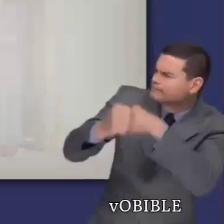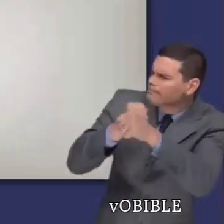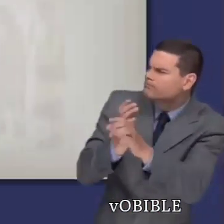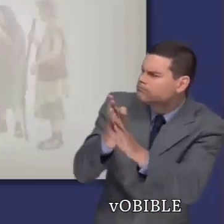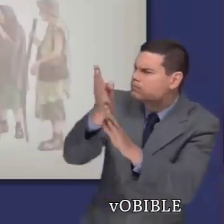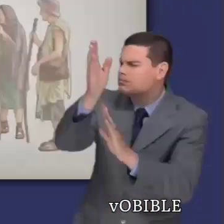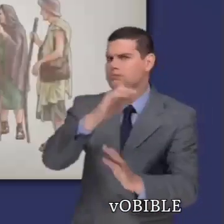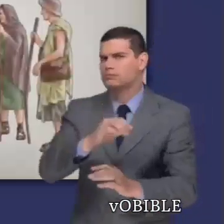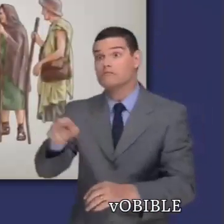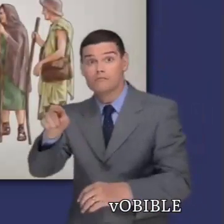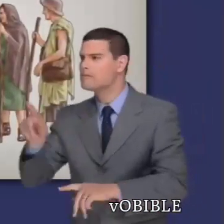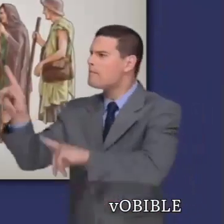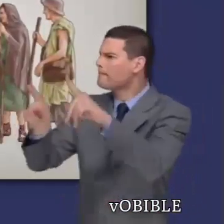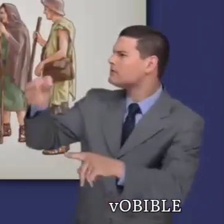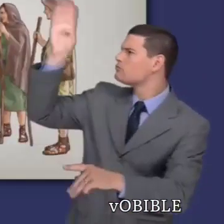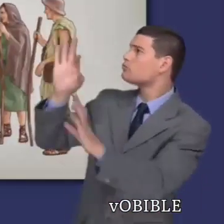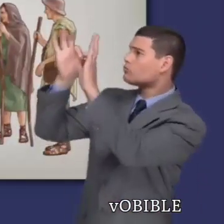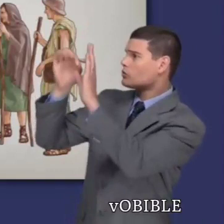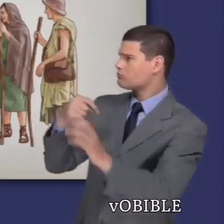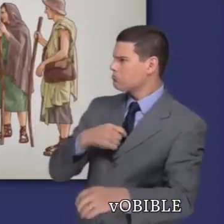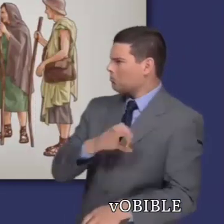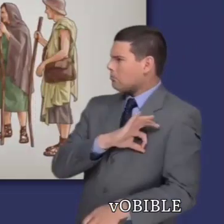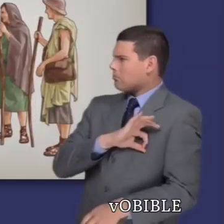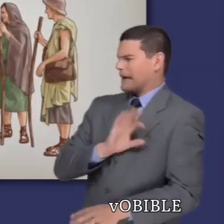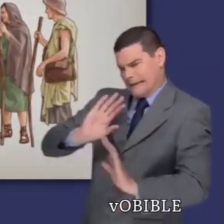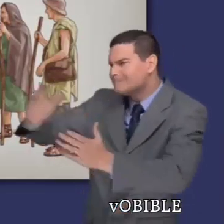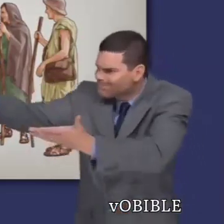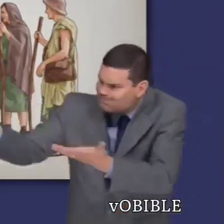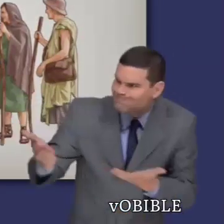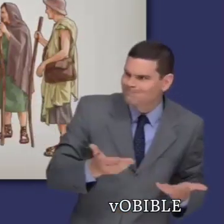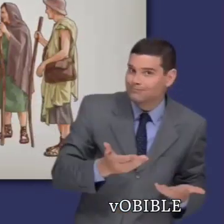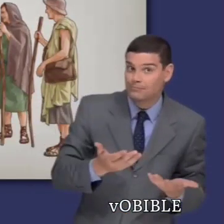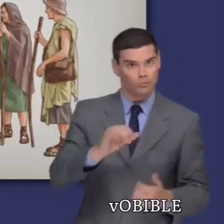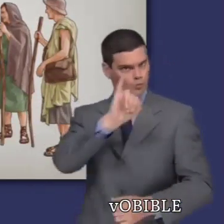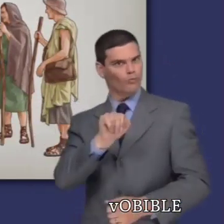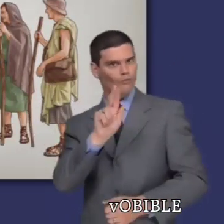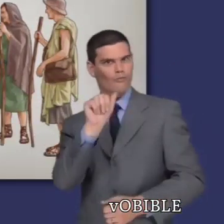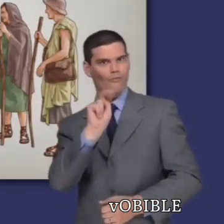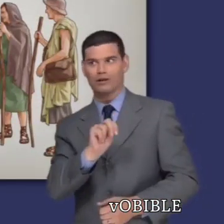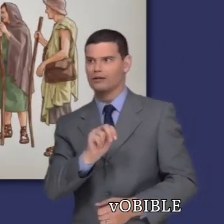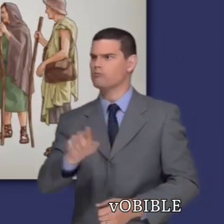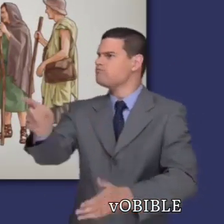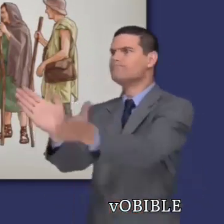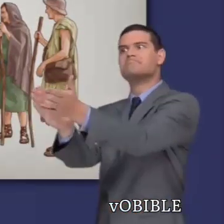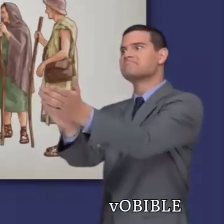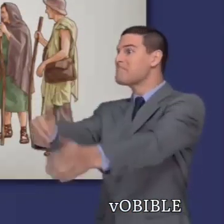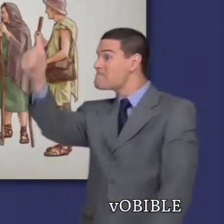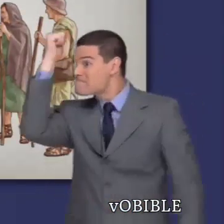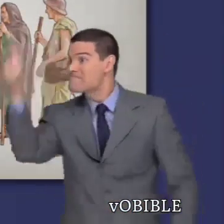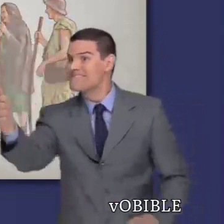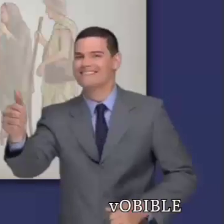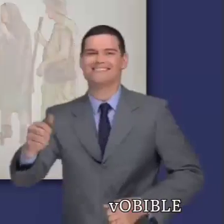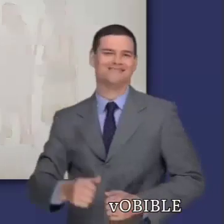era amable con los hermanos que visitaban su congregación. El apóstol Juan lo felicitó por ser tan